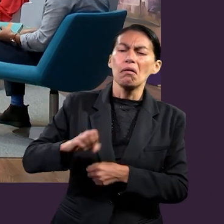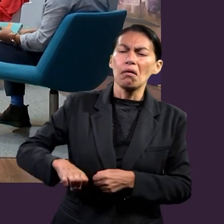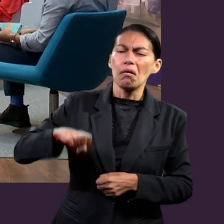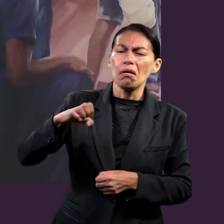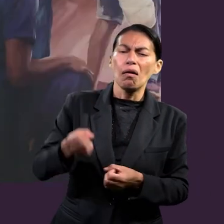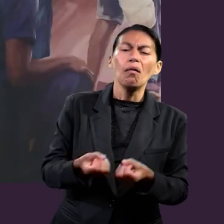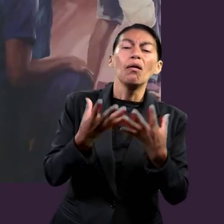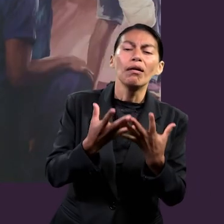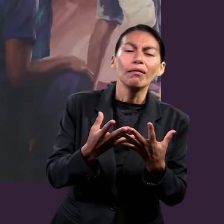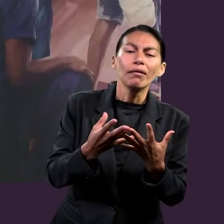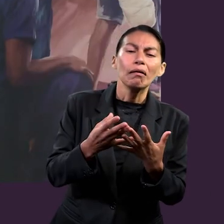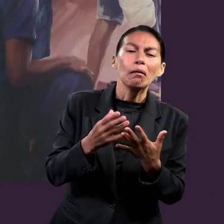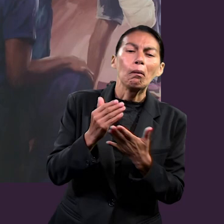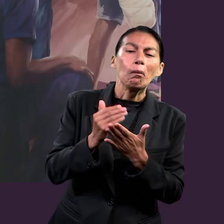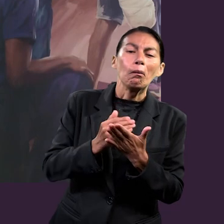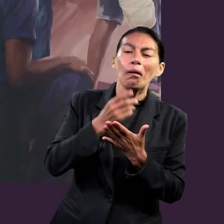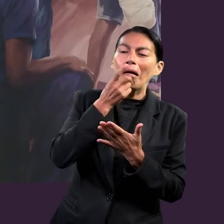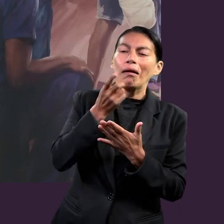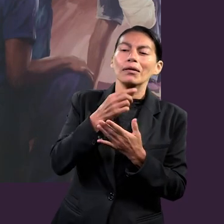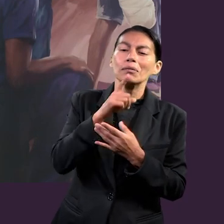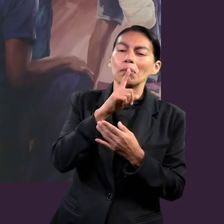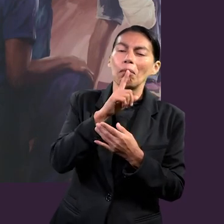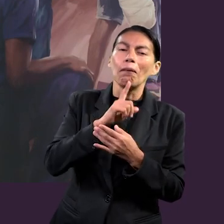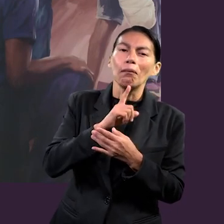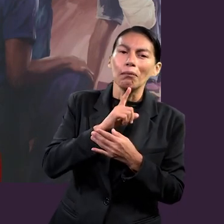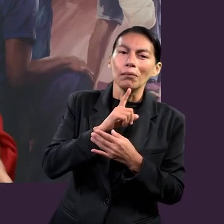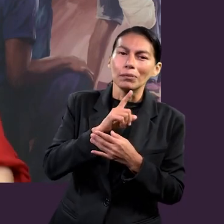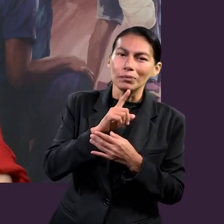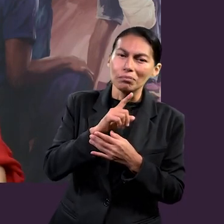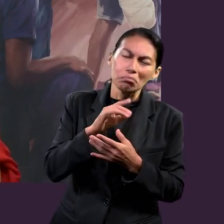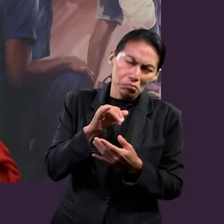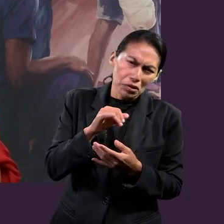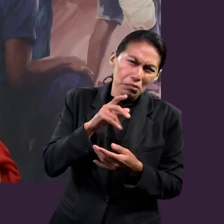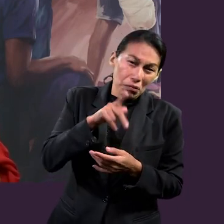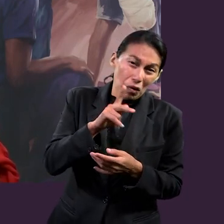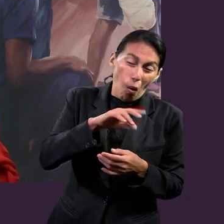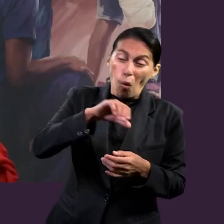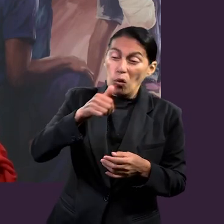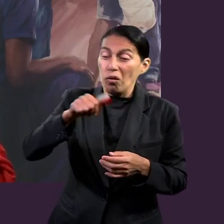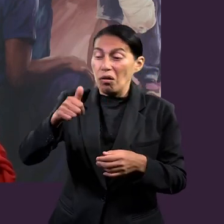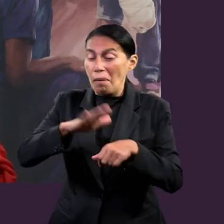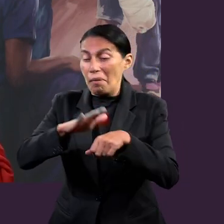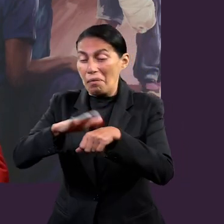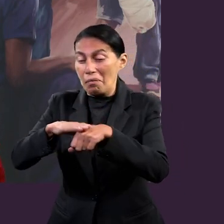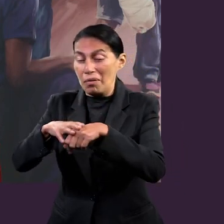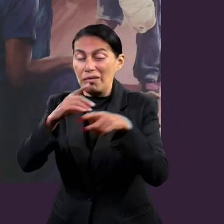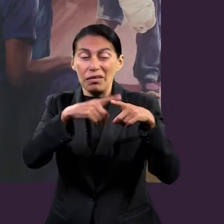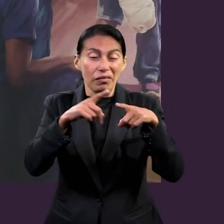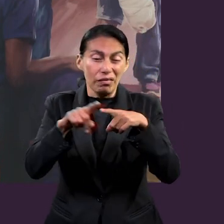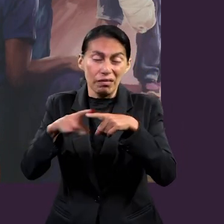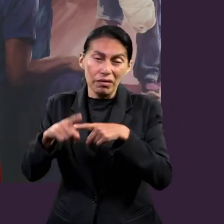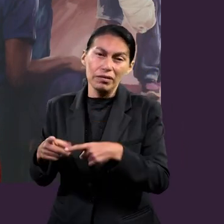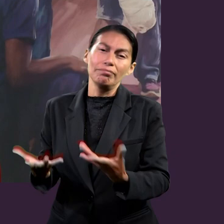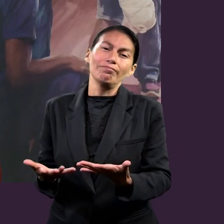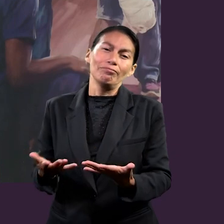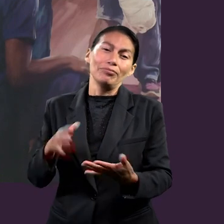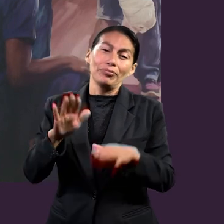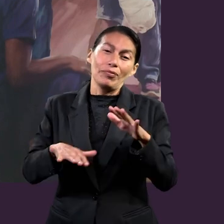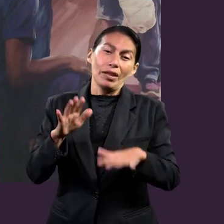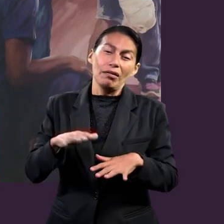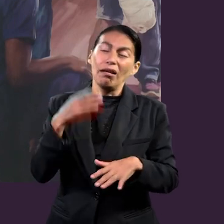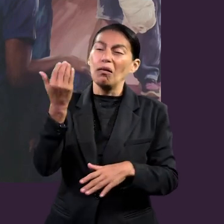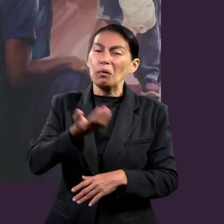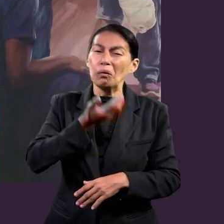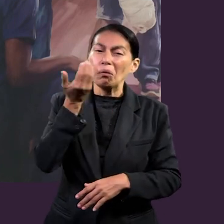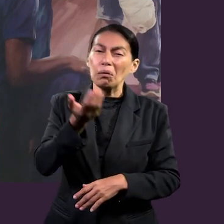te quitas un año? No, podemos mentir en muchas cosas y a veces no vemos cuando mentimos. Y